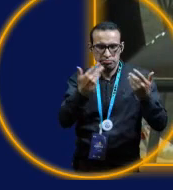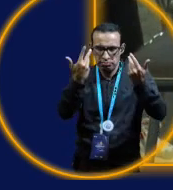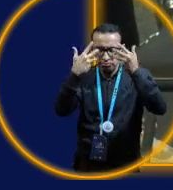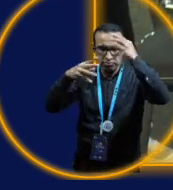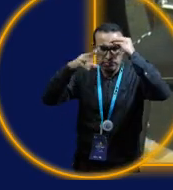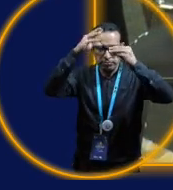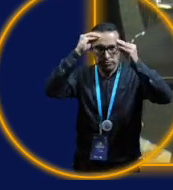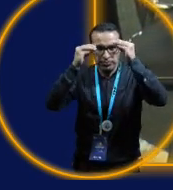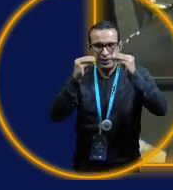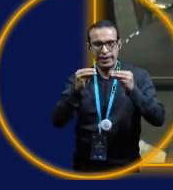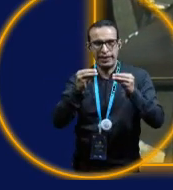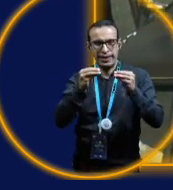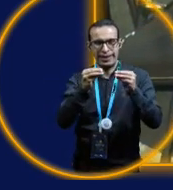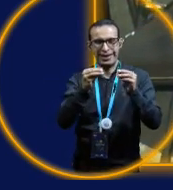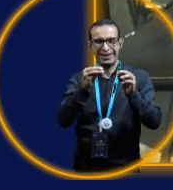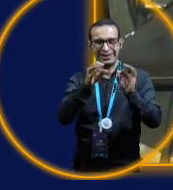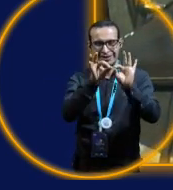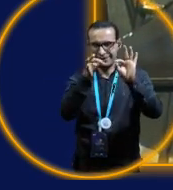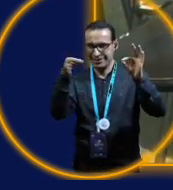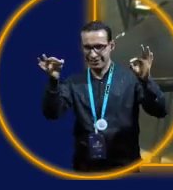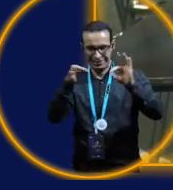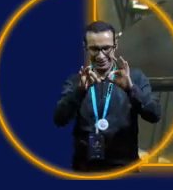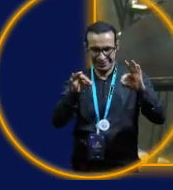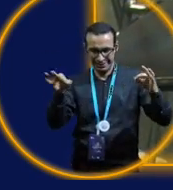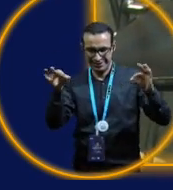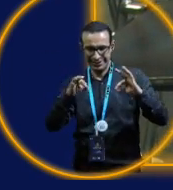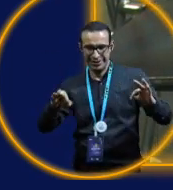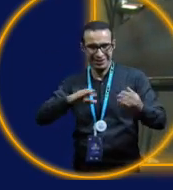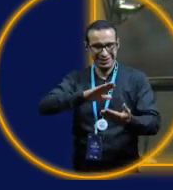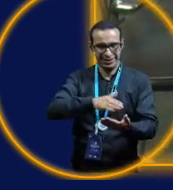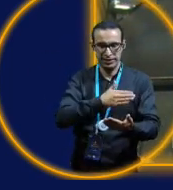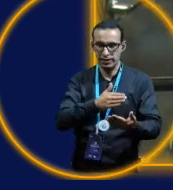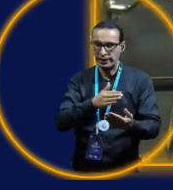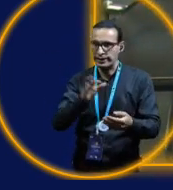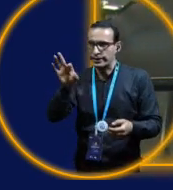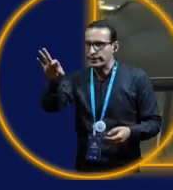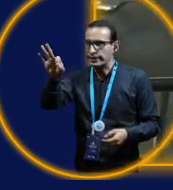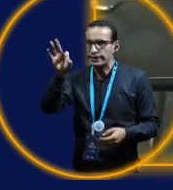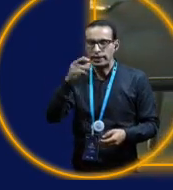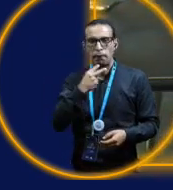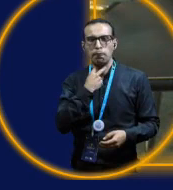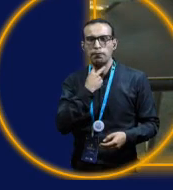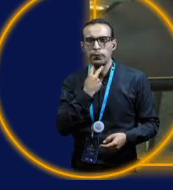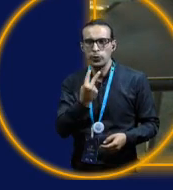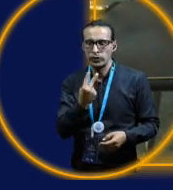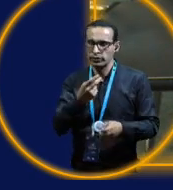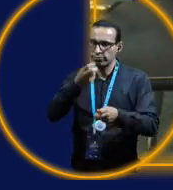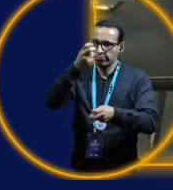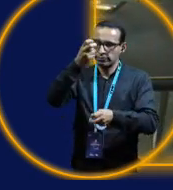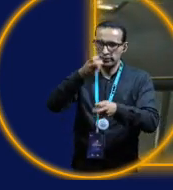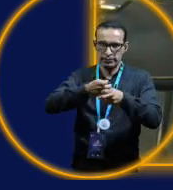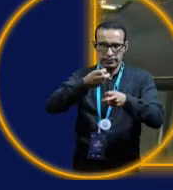es muy duro encontrar una voz Es difícil ser consistente